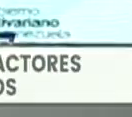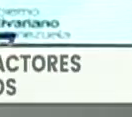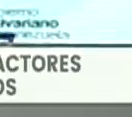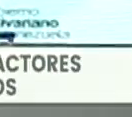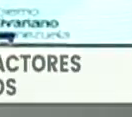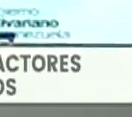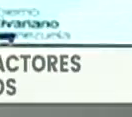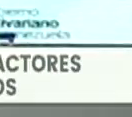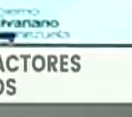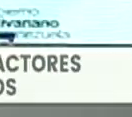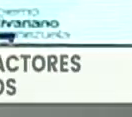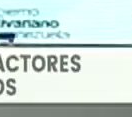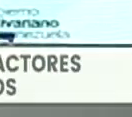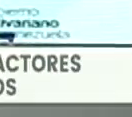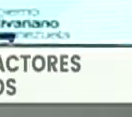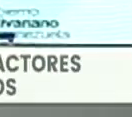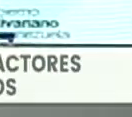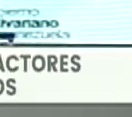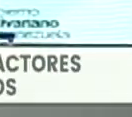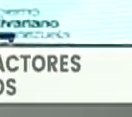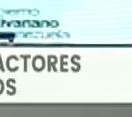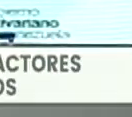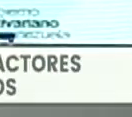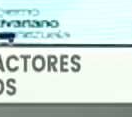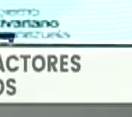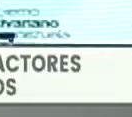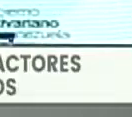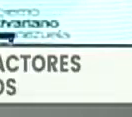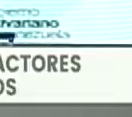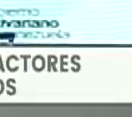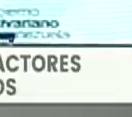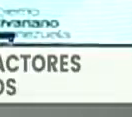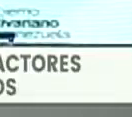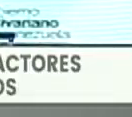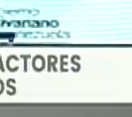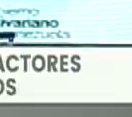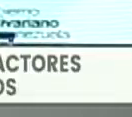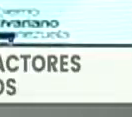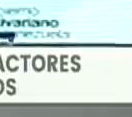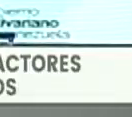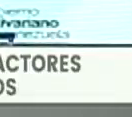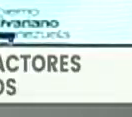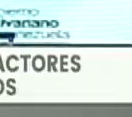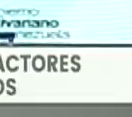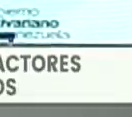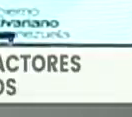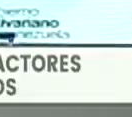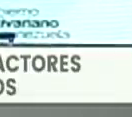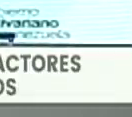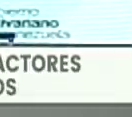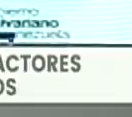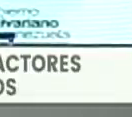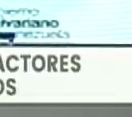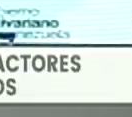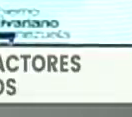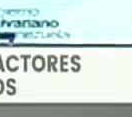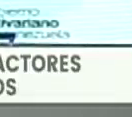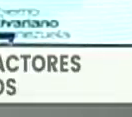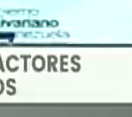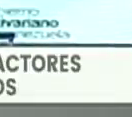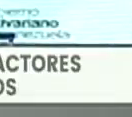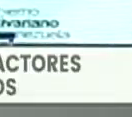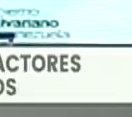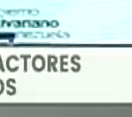casa asegurarles que seguiremos adelante con su legado dentro de la organización y que les de parte de espera les